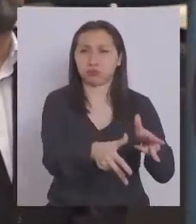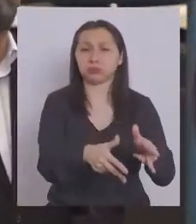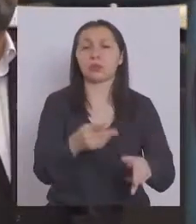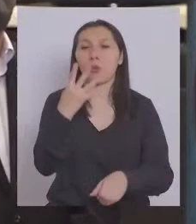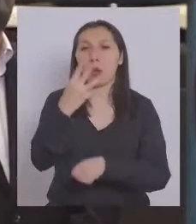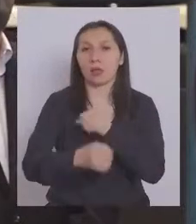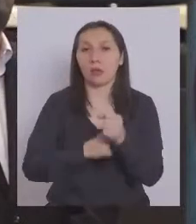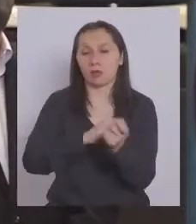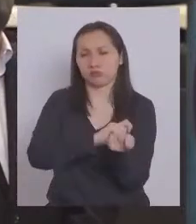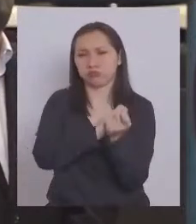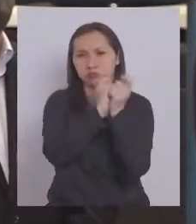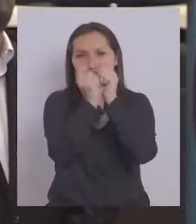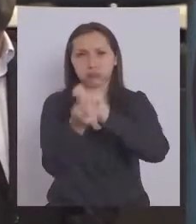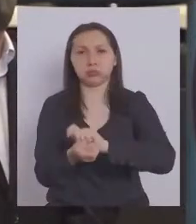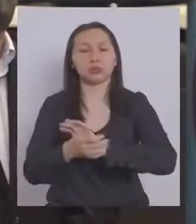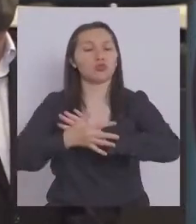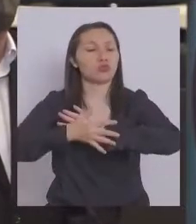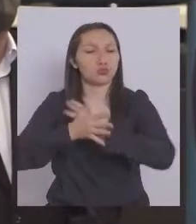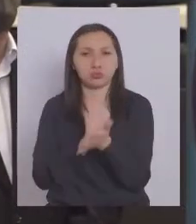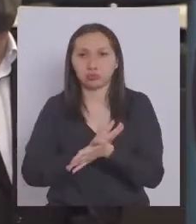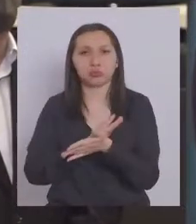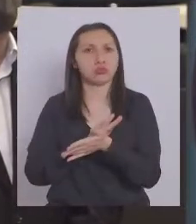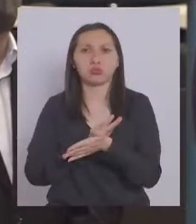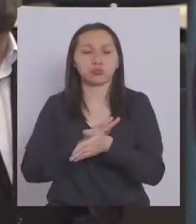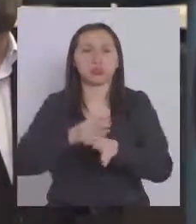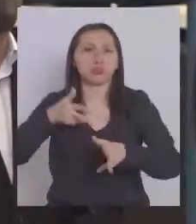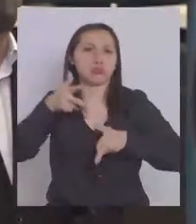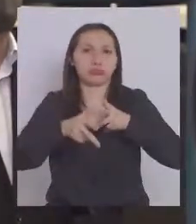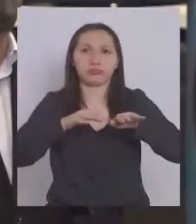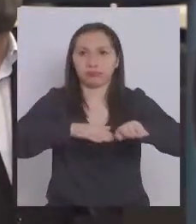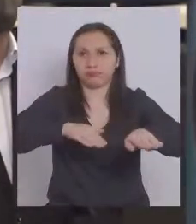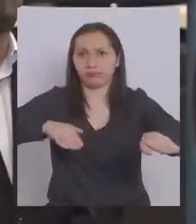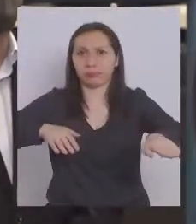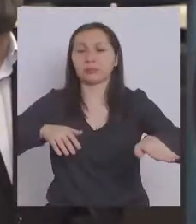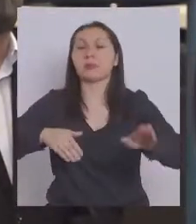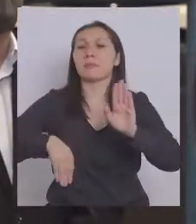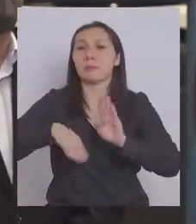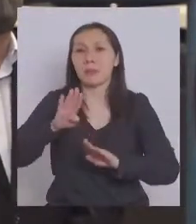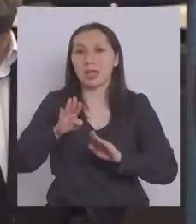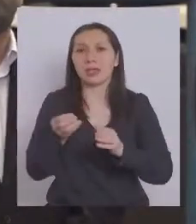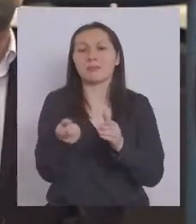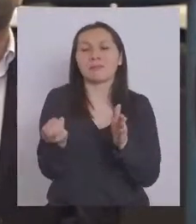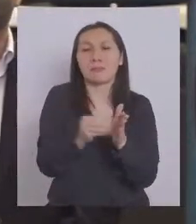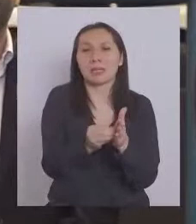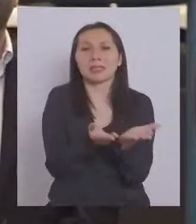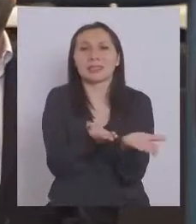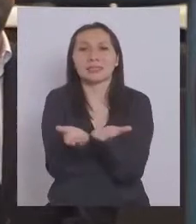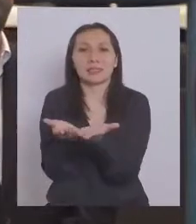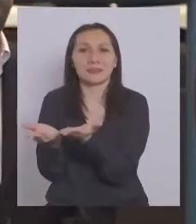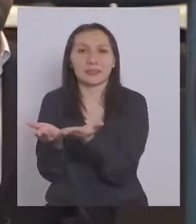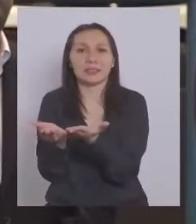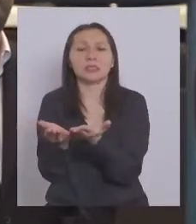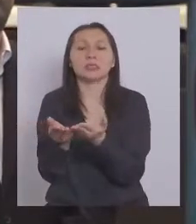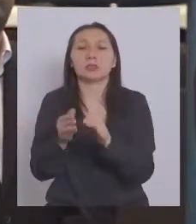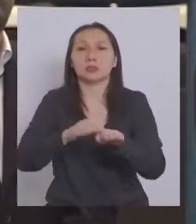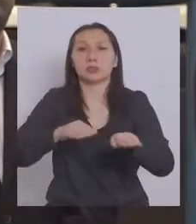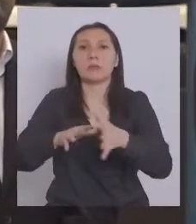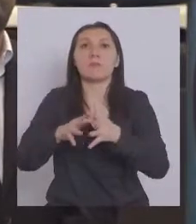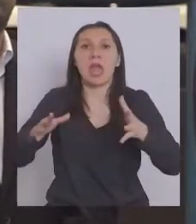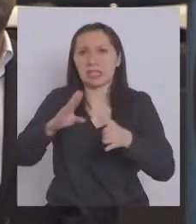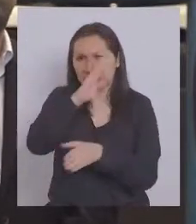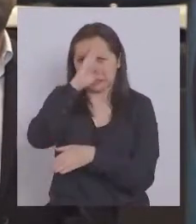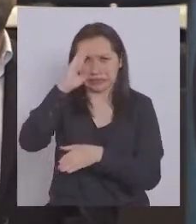4 años una renovación total de toda la flota y además el aumento de flotas en los servicios que son más